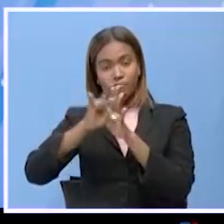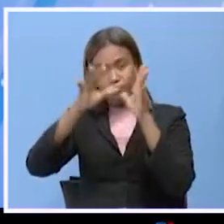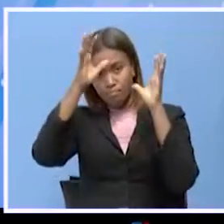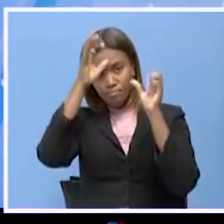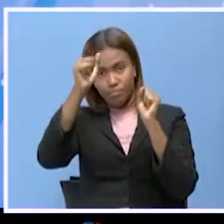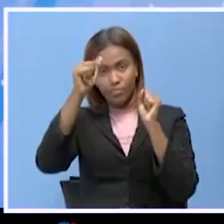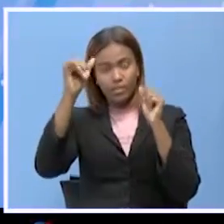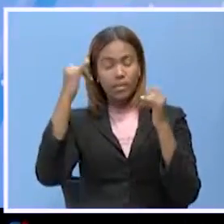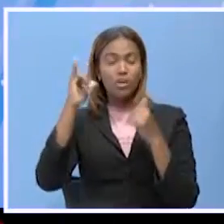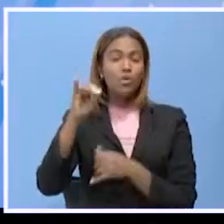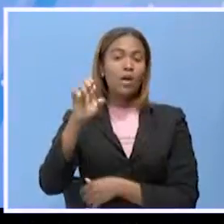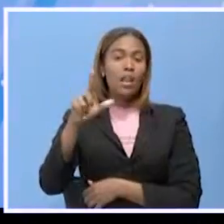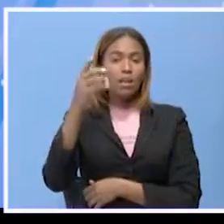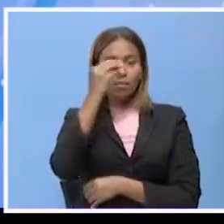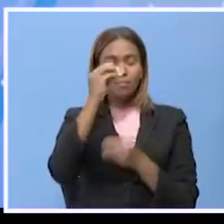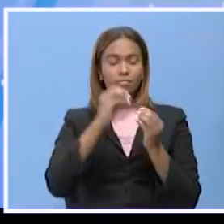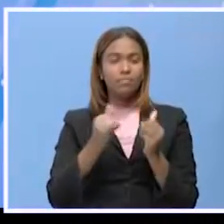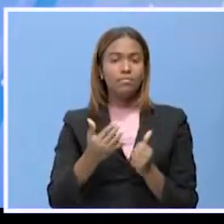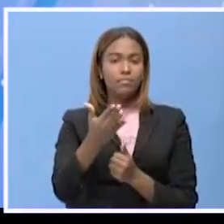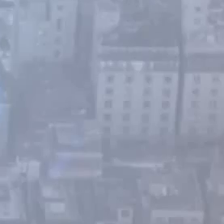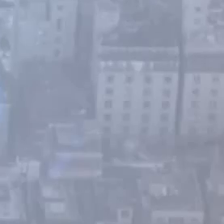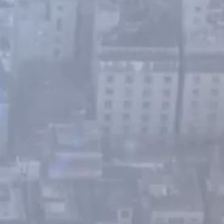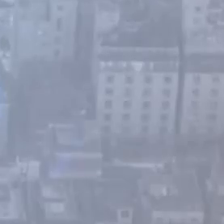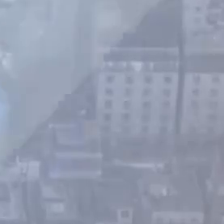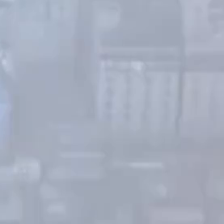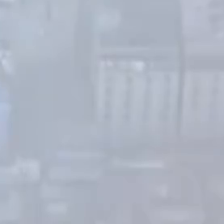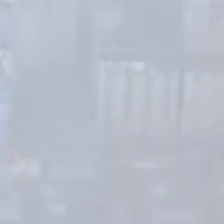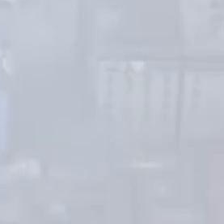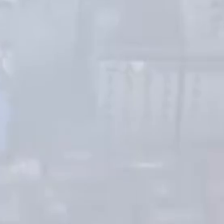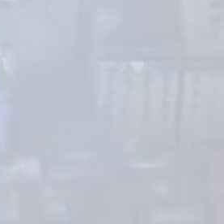presidenciales. Joel Suriel tiene los detalles.